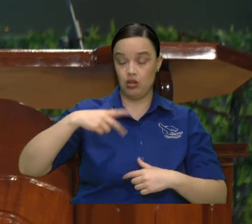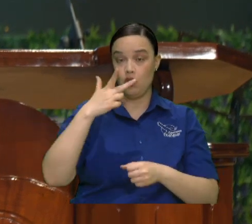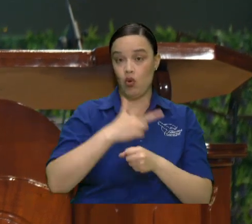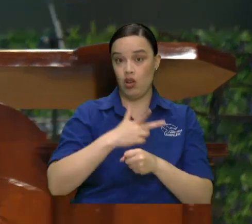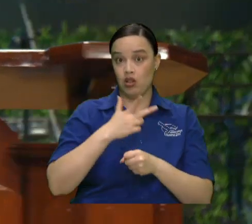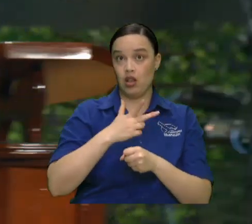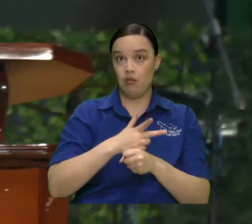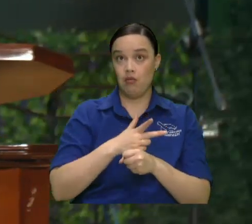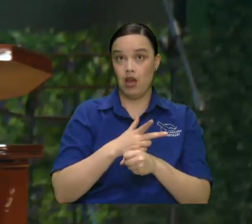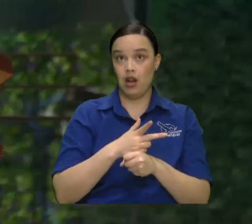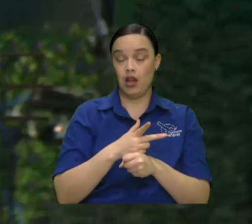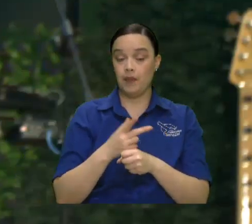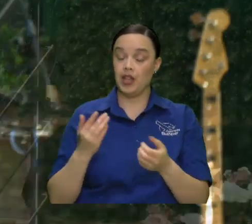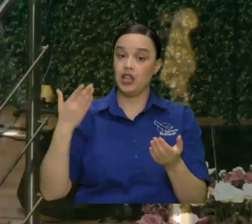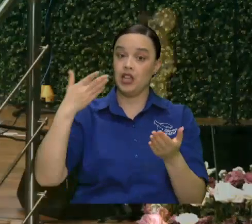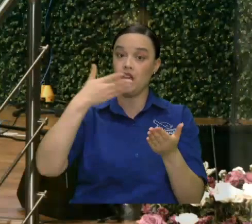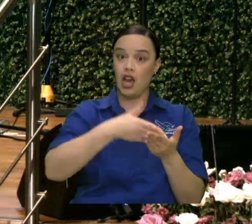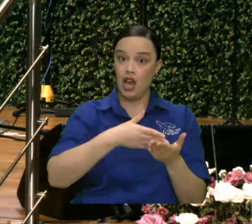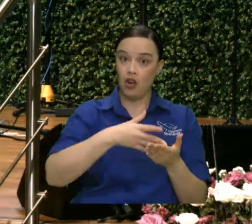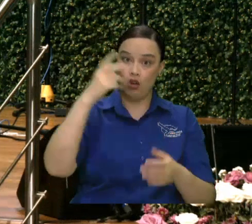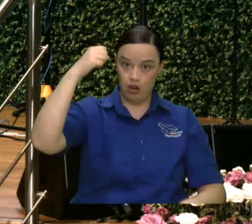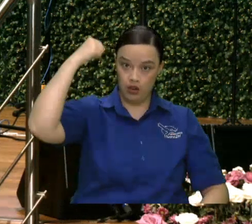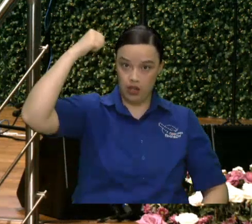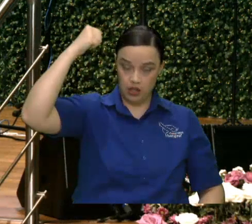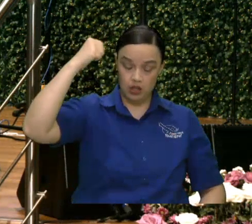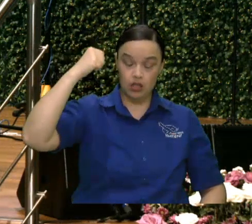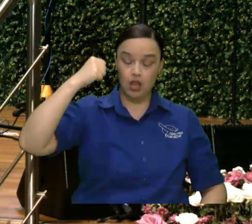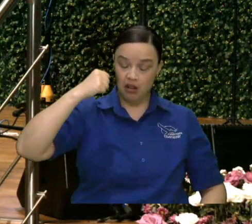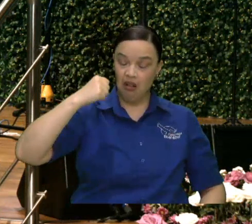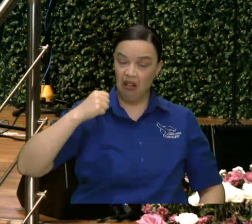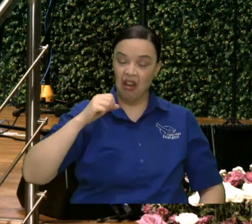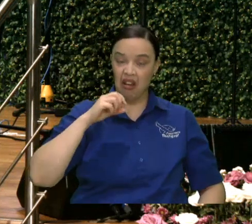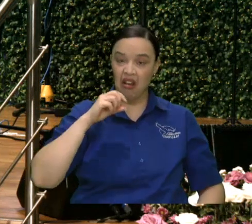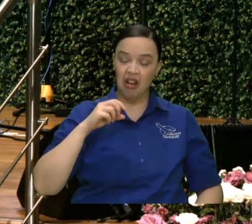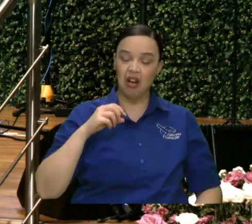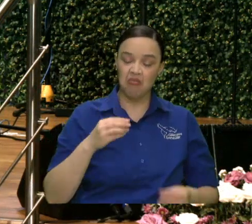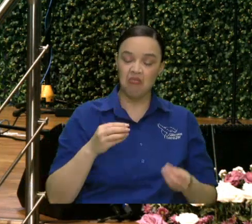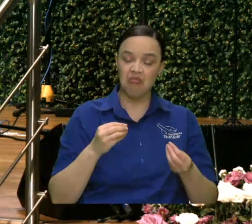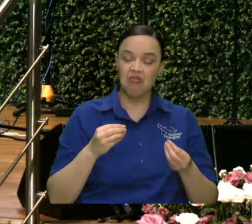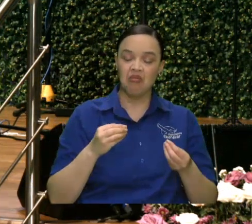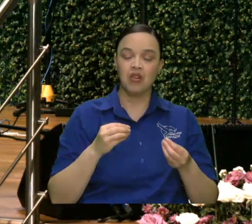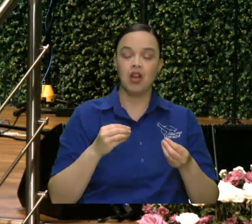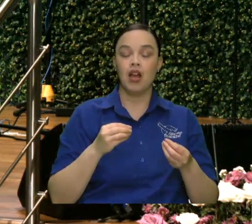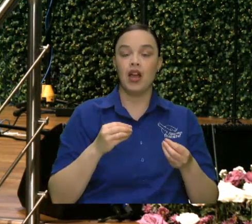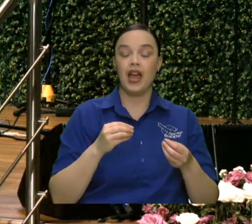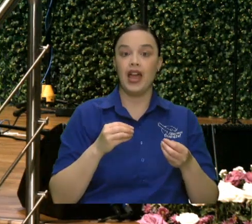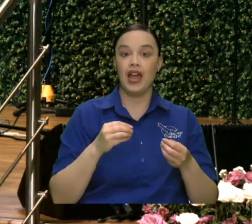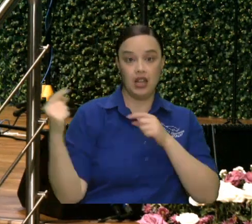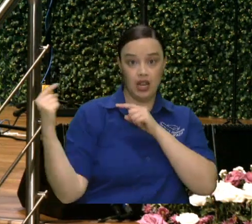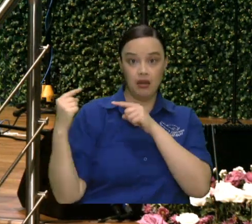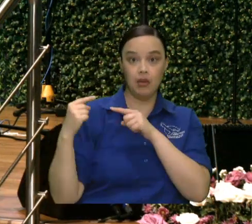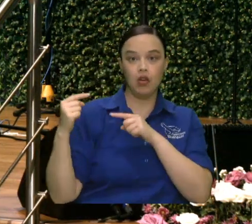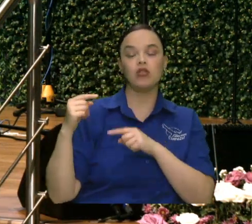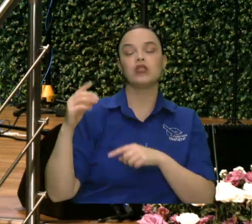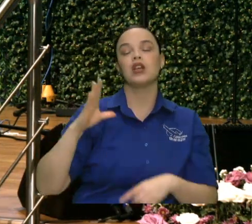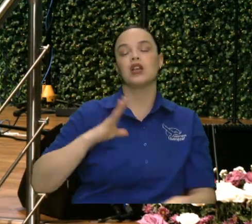emboscada ellos llegaron a vencer a varios enemigos por cada uno de ellos porque tenían esa capacidad